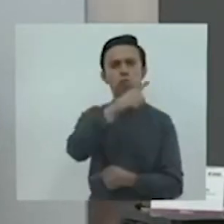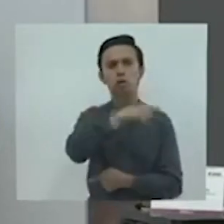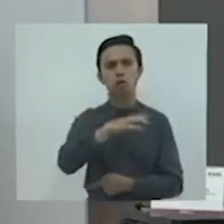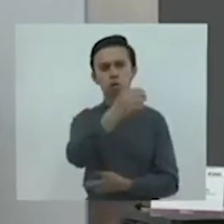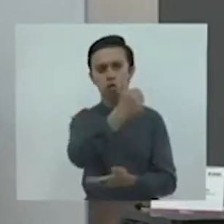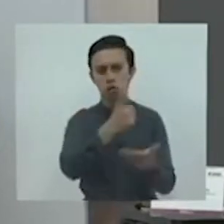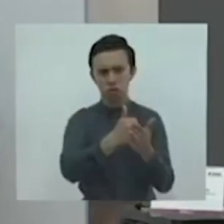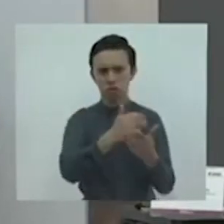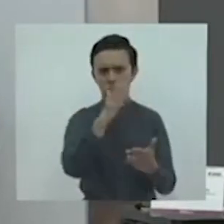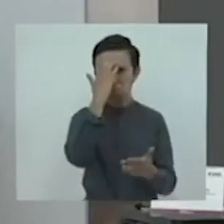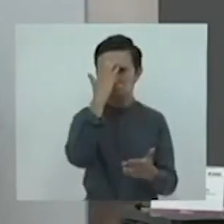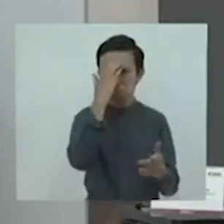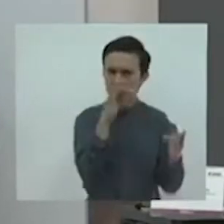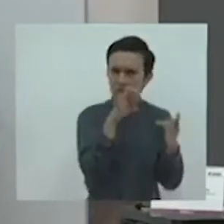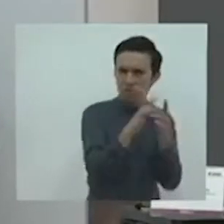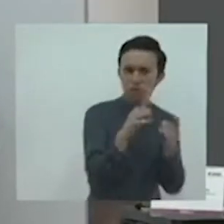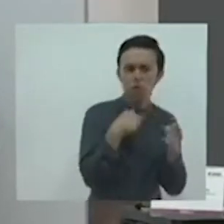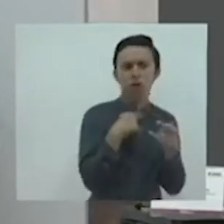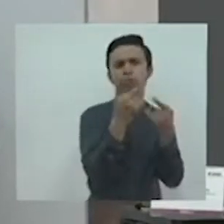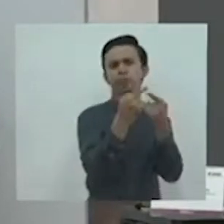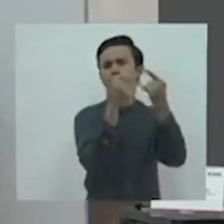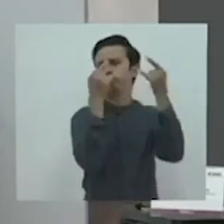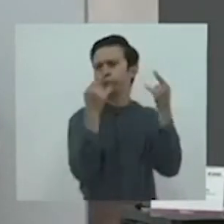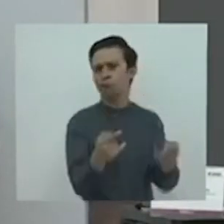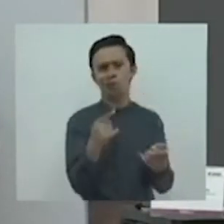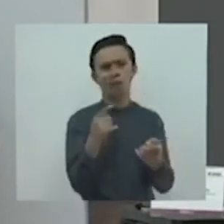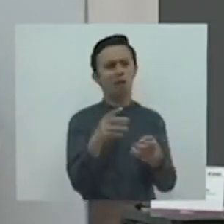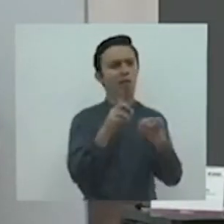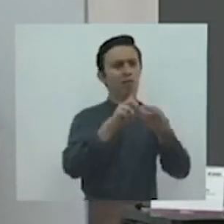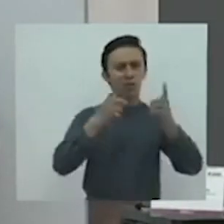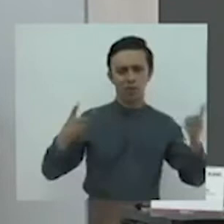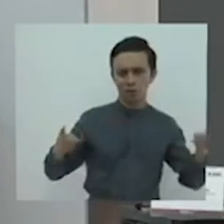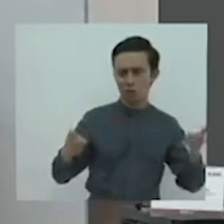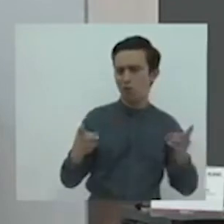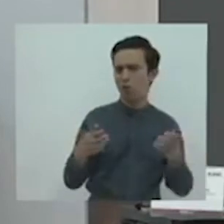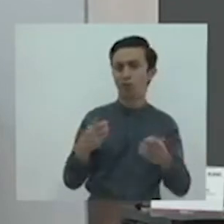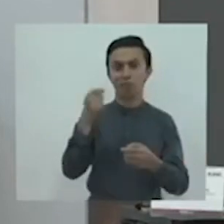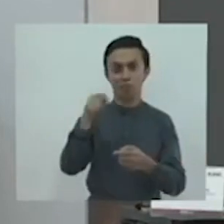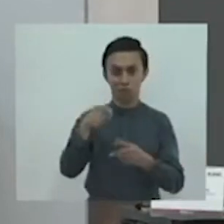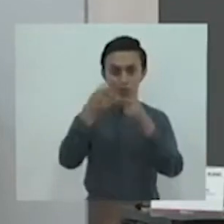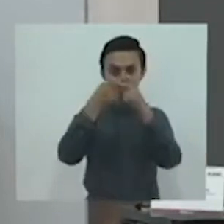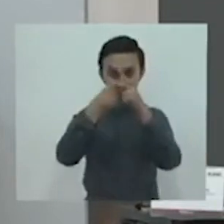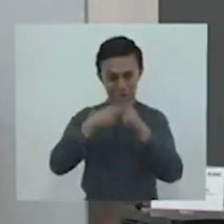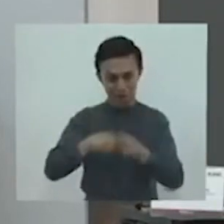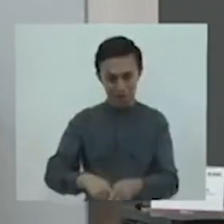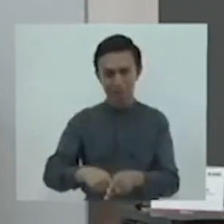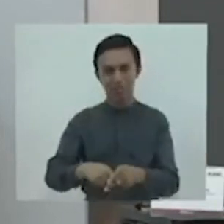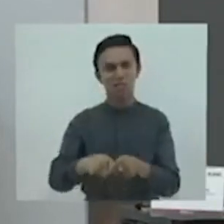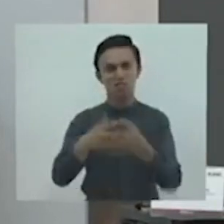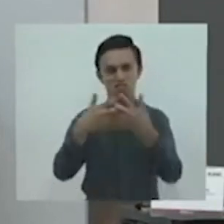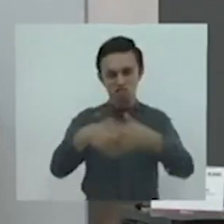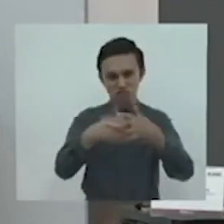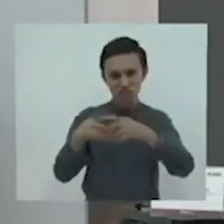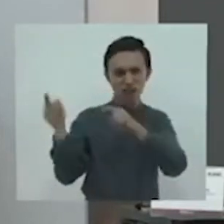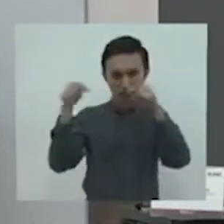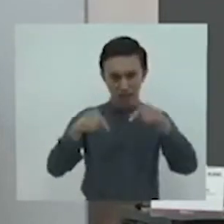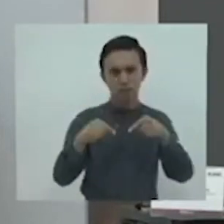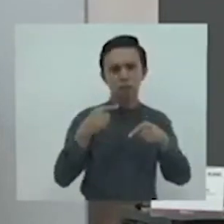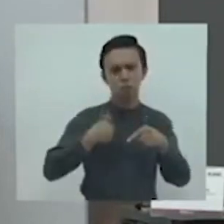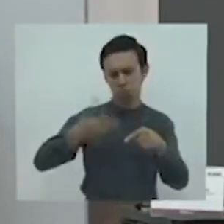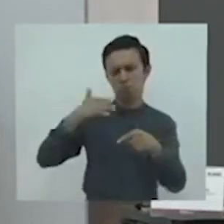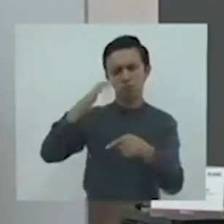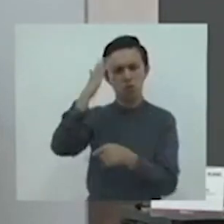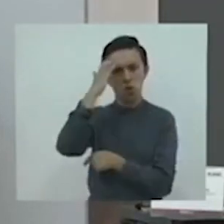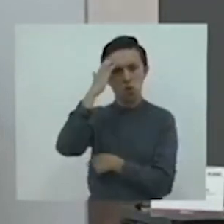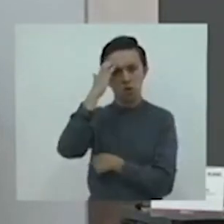O sea, a él nadie le explicó, no sé si no veía que tenía un tiempo marcado. Nunca lo terminé de escuchar realmente bien en sus participaciones. Creo que es